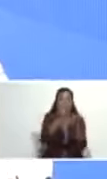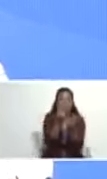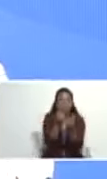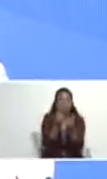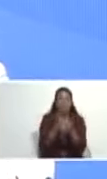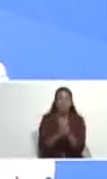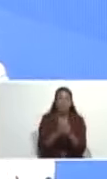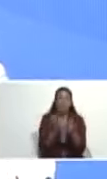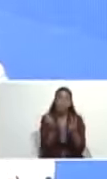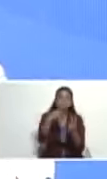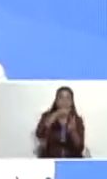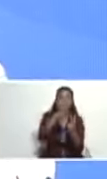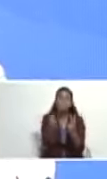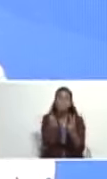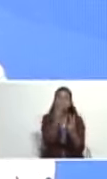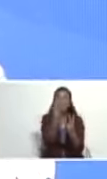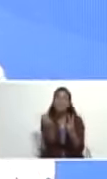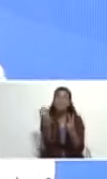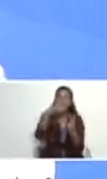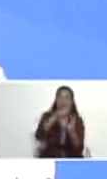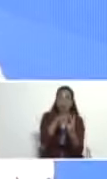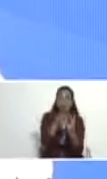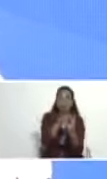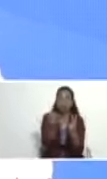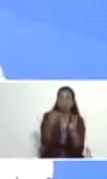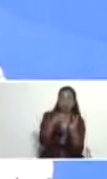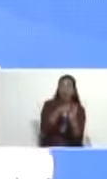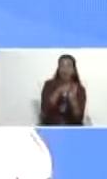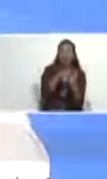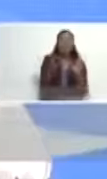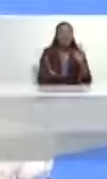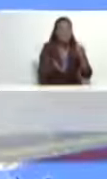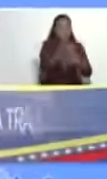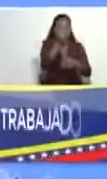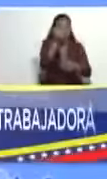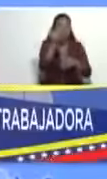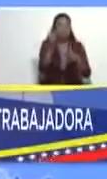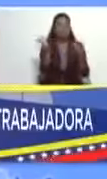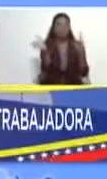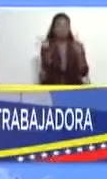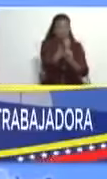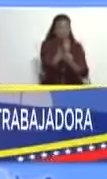y dos elementos clave, y lo hemos logrado